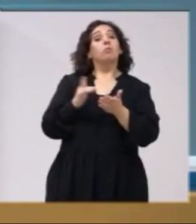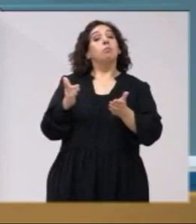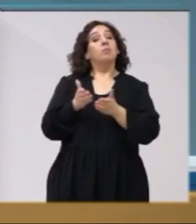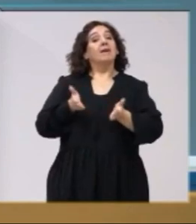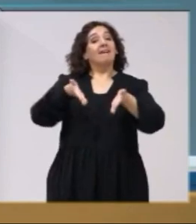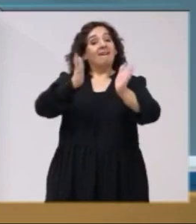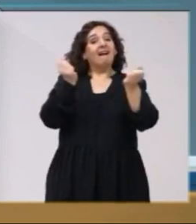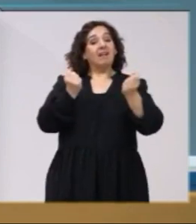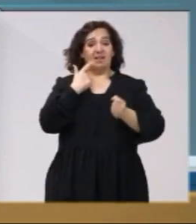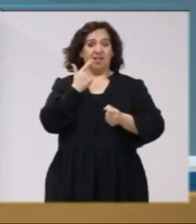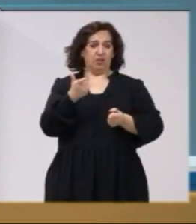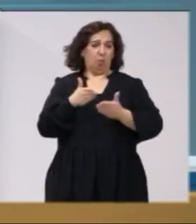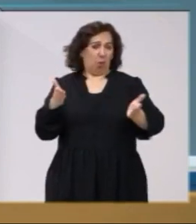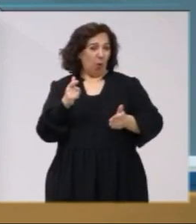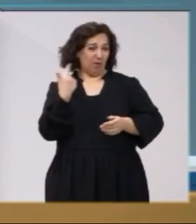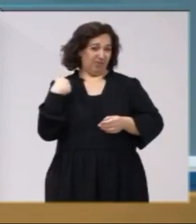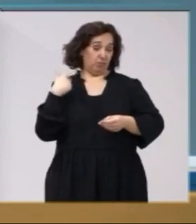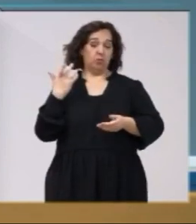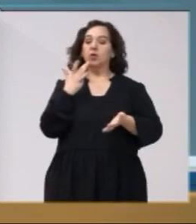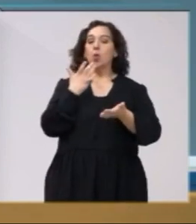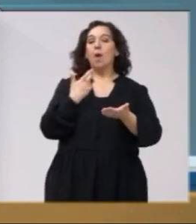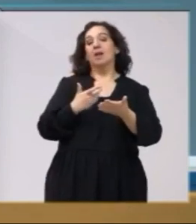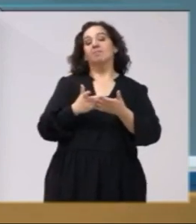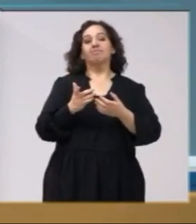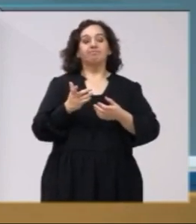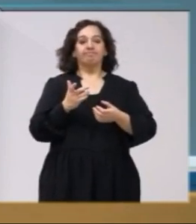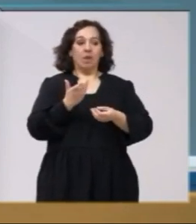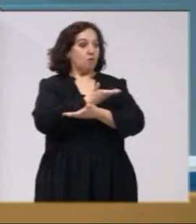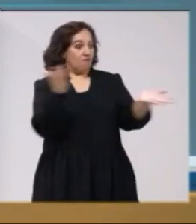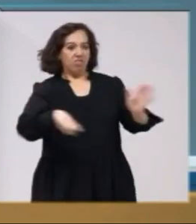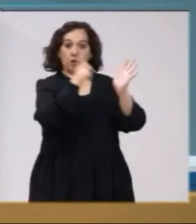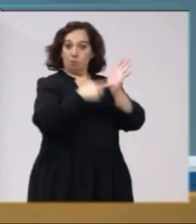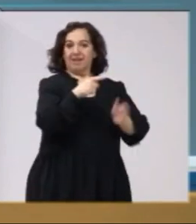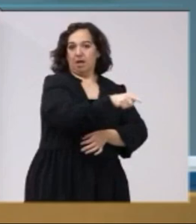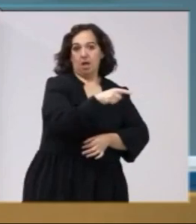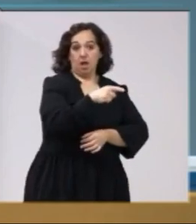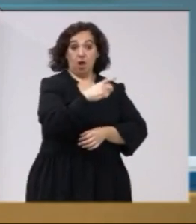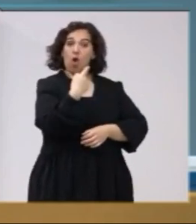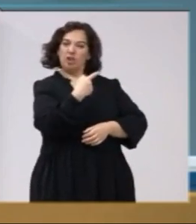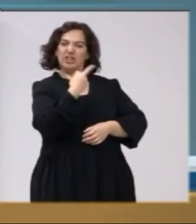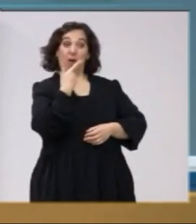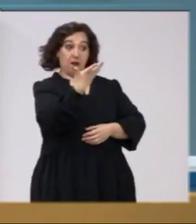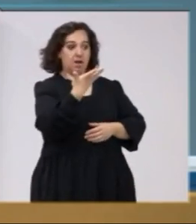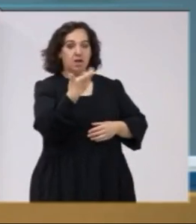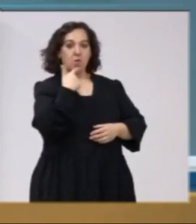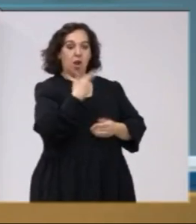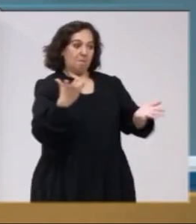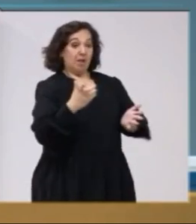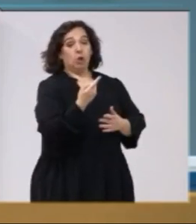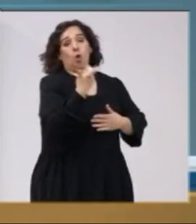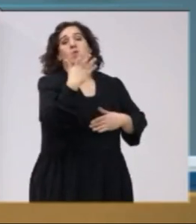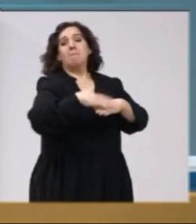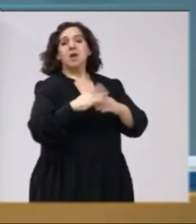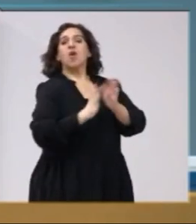carretera, no pongo una mano en el fuego por José Luis Goicoechea, pongo las dos. Le